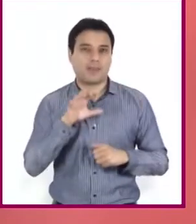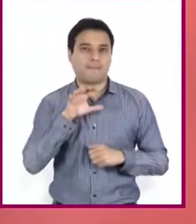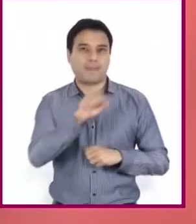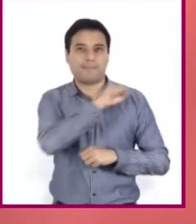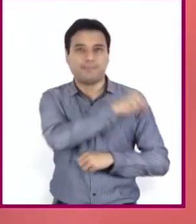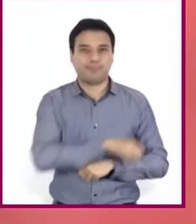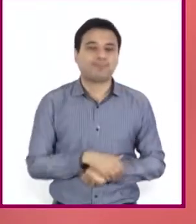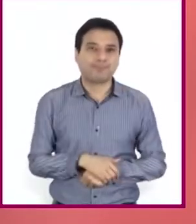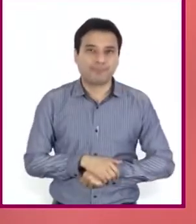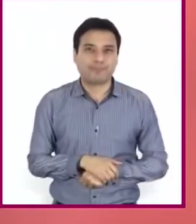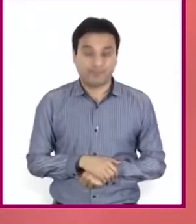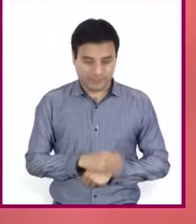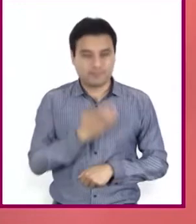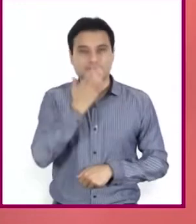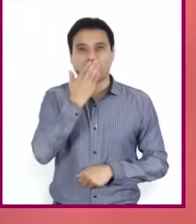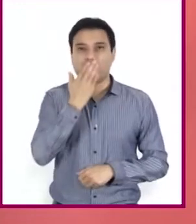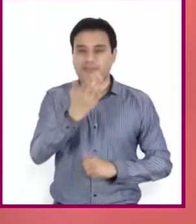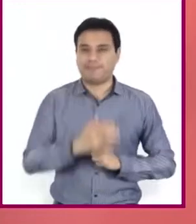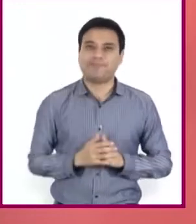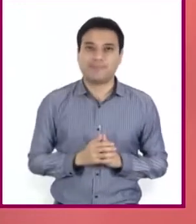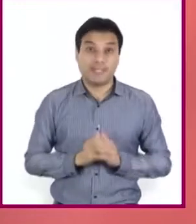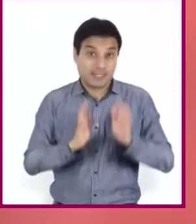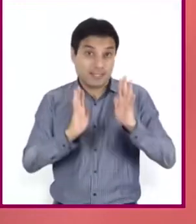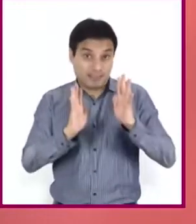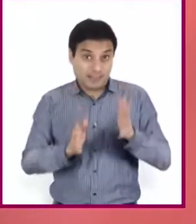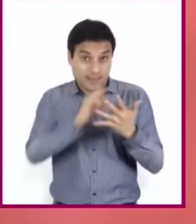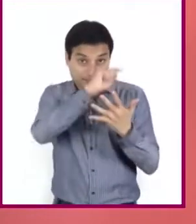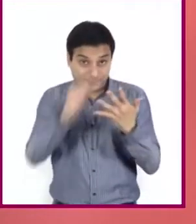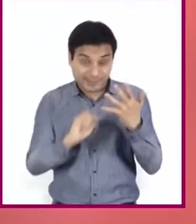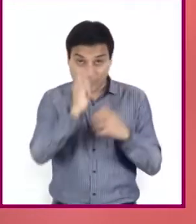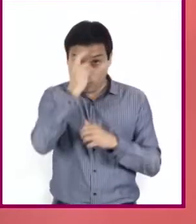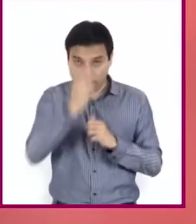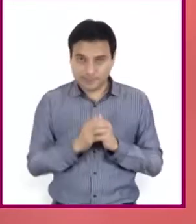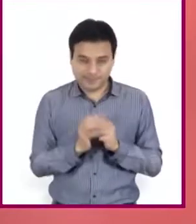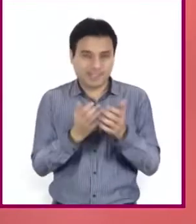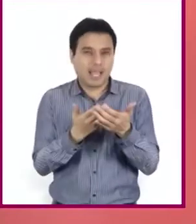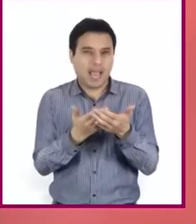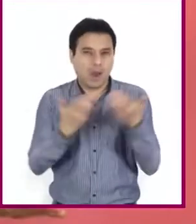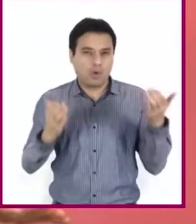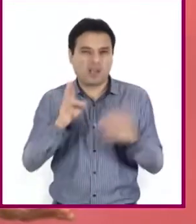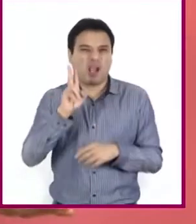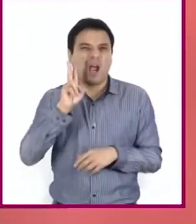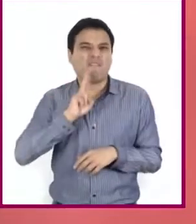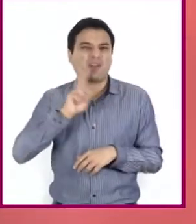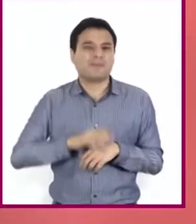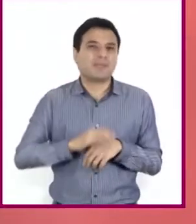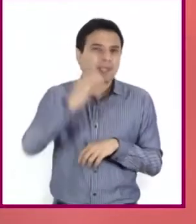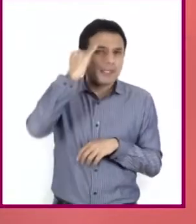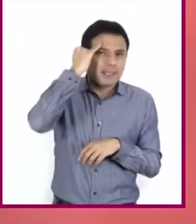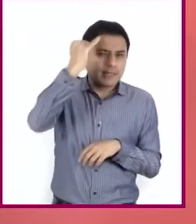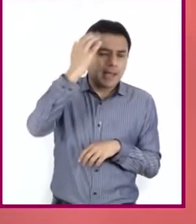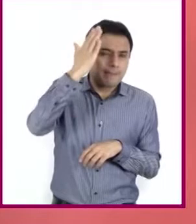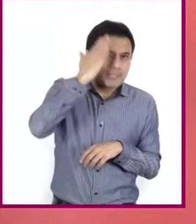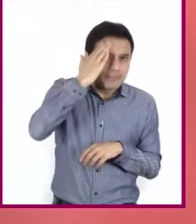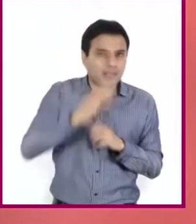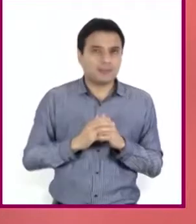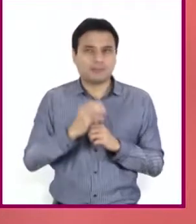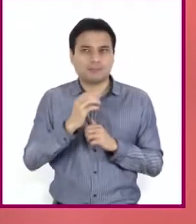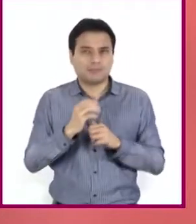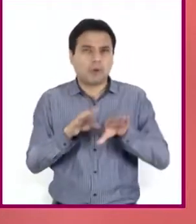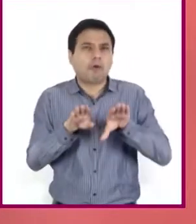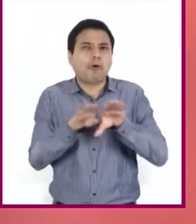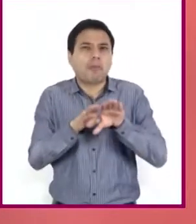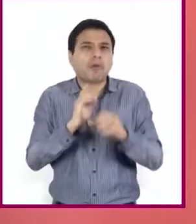Bien, ya que recordamos todo lo anterior, ahora sí repasemos qué son las ideas principales y cómo